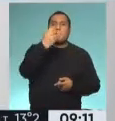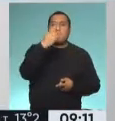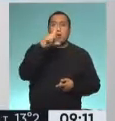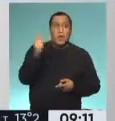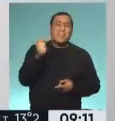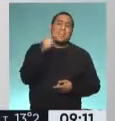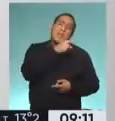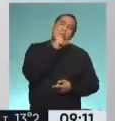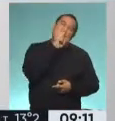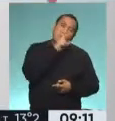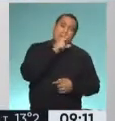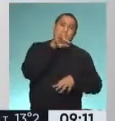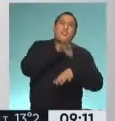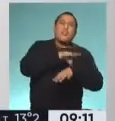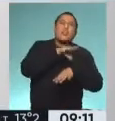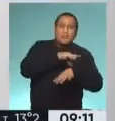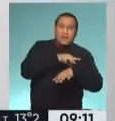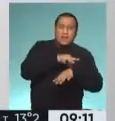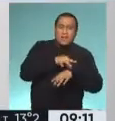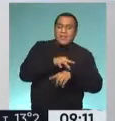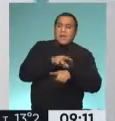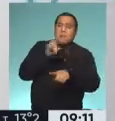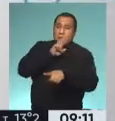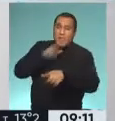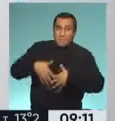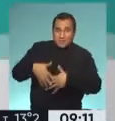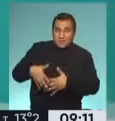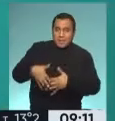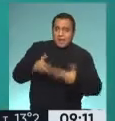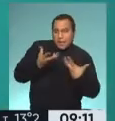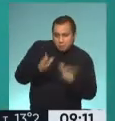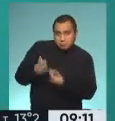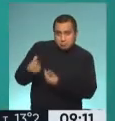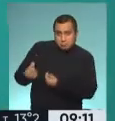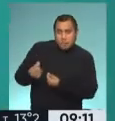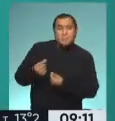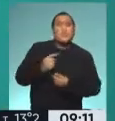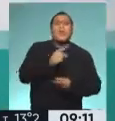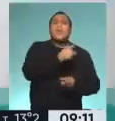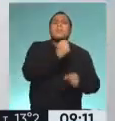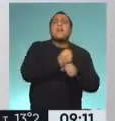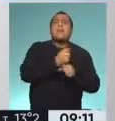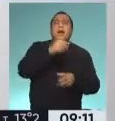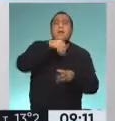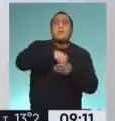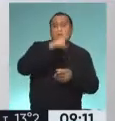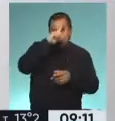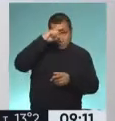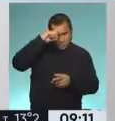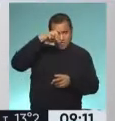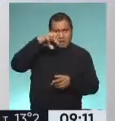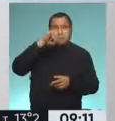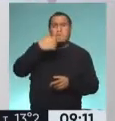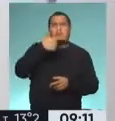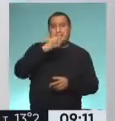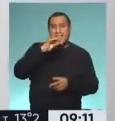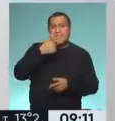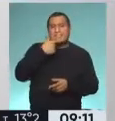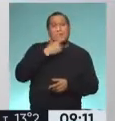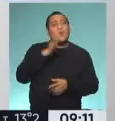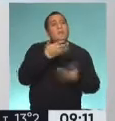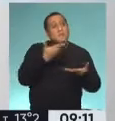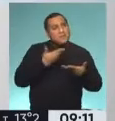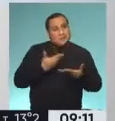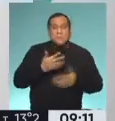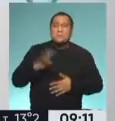supuesto, trabaja en el Hospital Posadas. ¿Cómo estás, Paula? Bienvenida. Hola, Natalia, ¿cómo estás? Muy bien. La